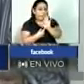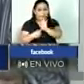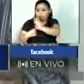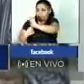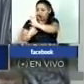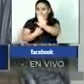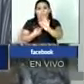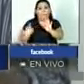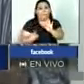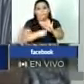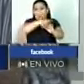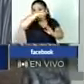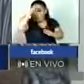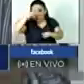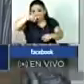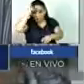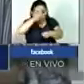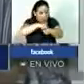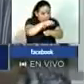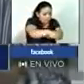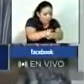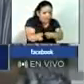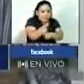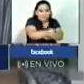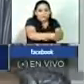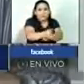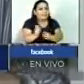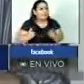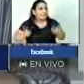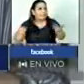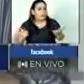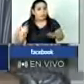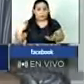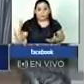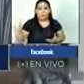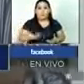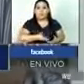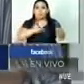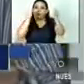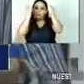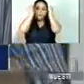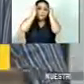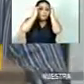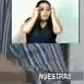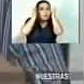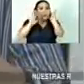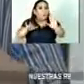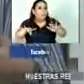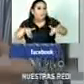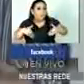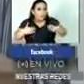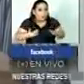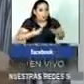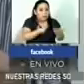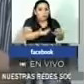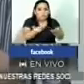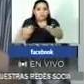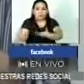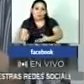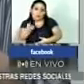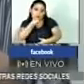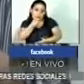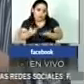productores, a miles de productores que nos preocupamos por tener el alimento en la mesa